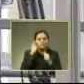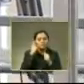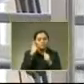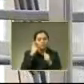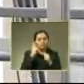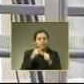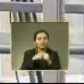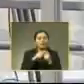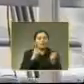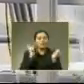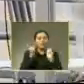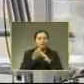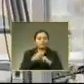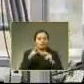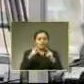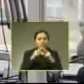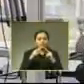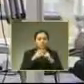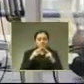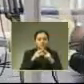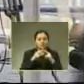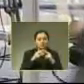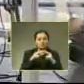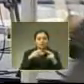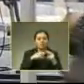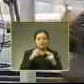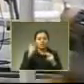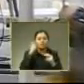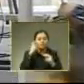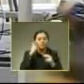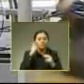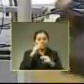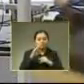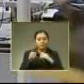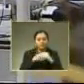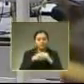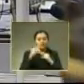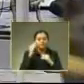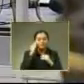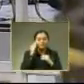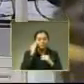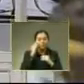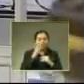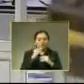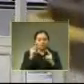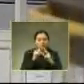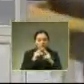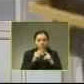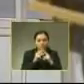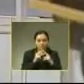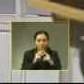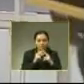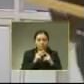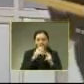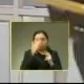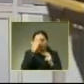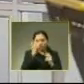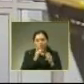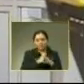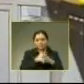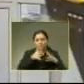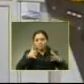por el conocimiento, yo digo que hay que complementar sabiduría y conocimiento. Porque muchos,